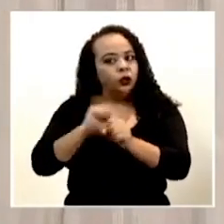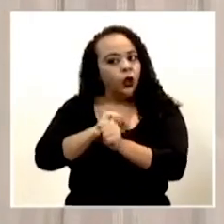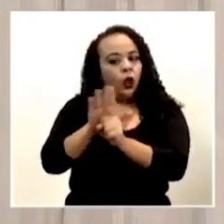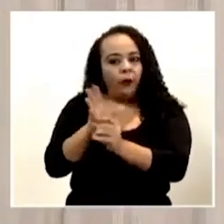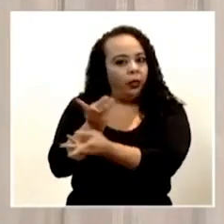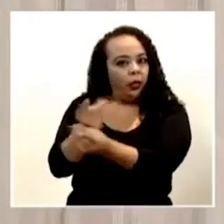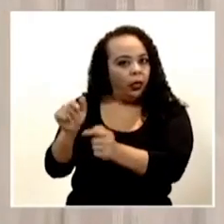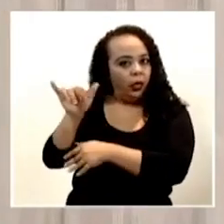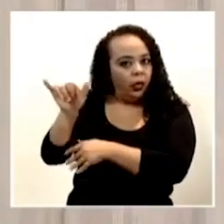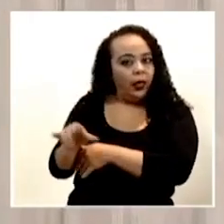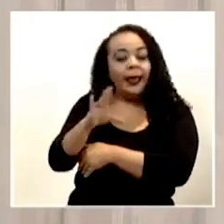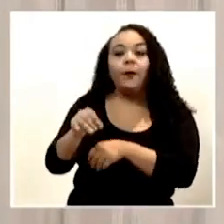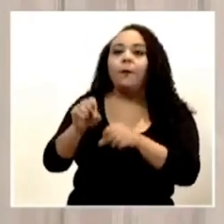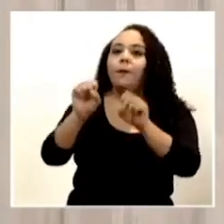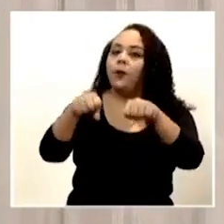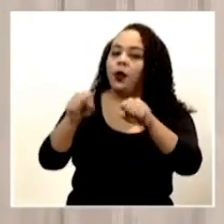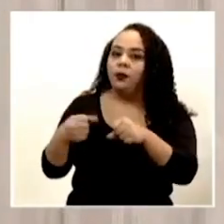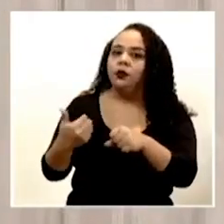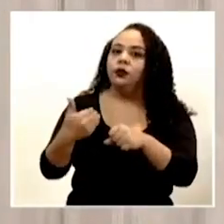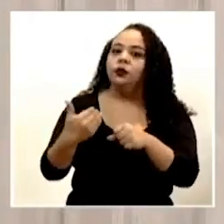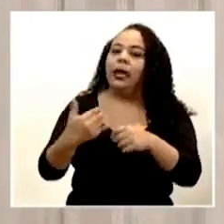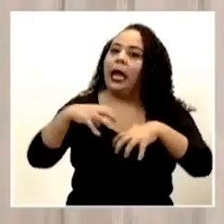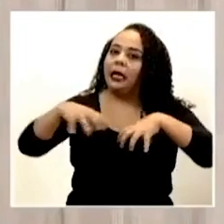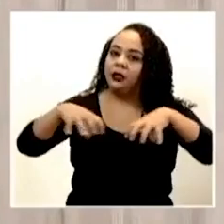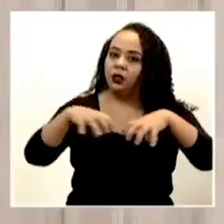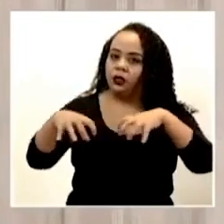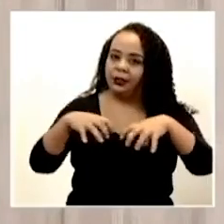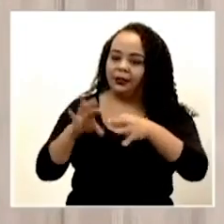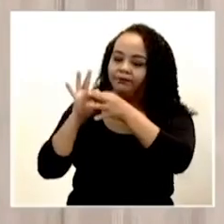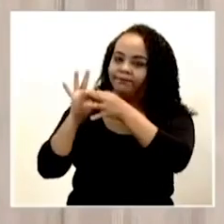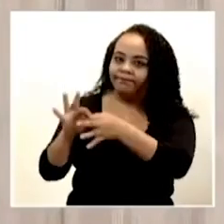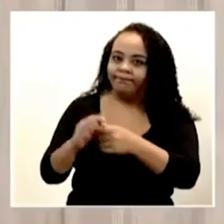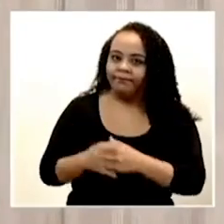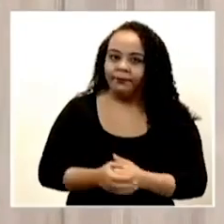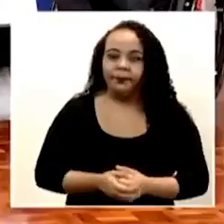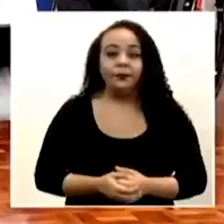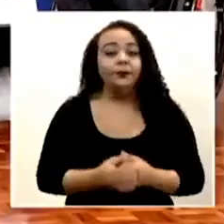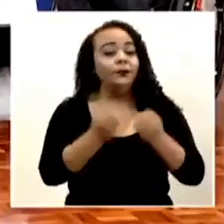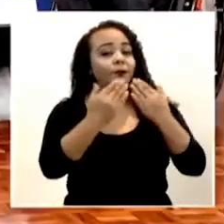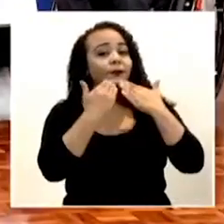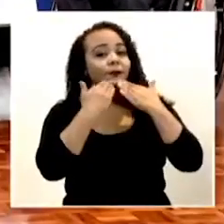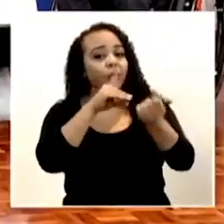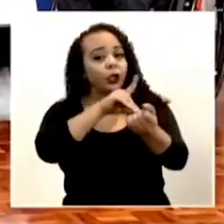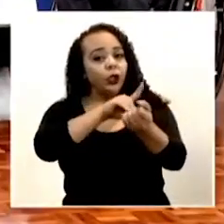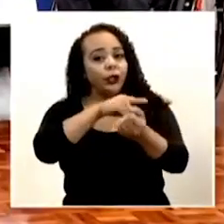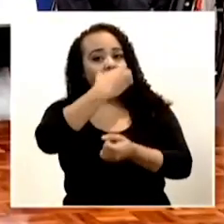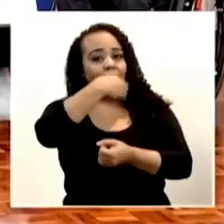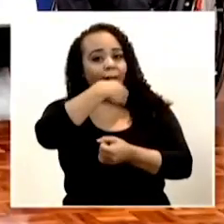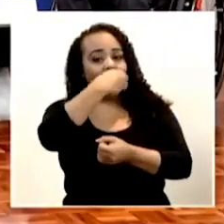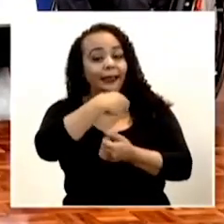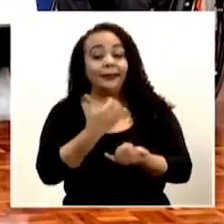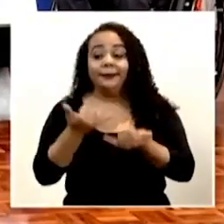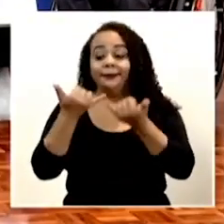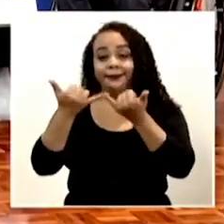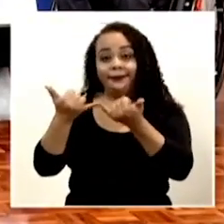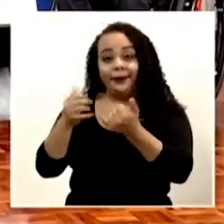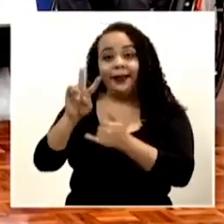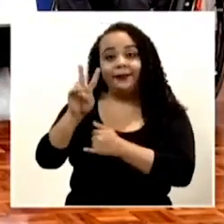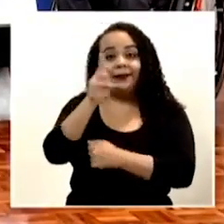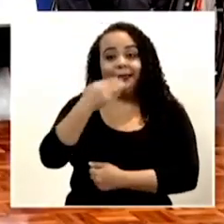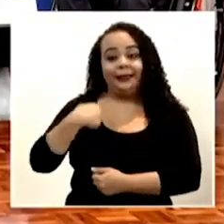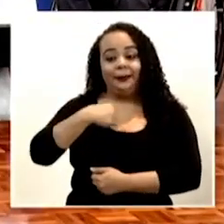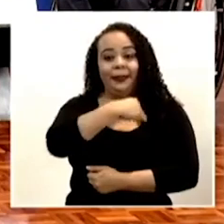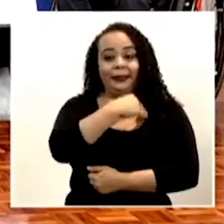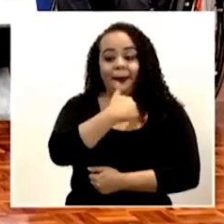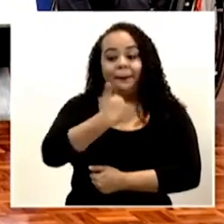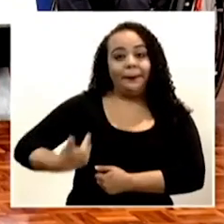tomar las acciones respectivas. Muchas gracias, doctor Macaya. A continuación, la viceministra